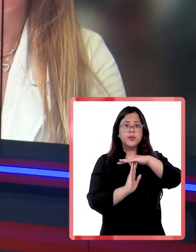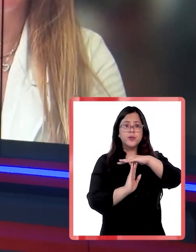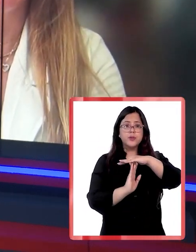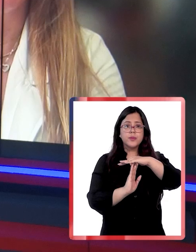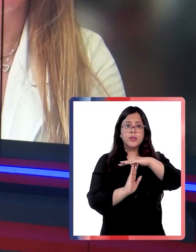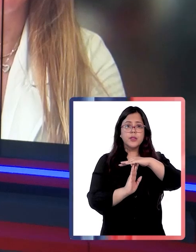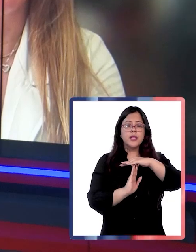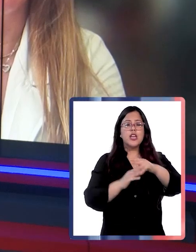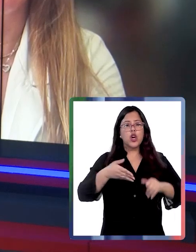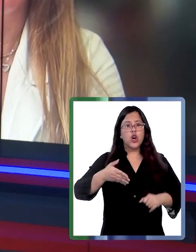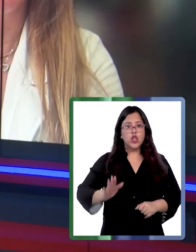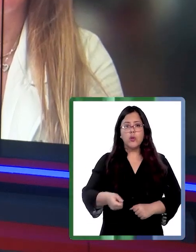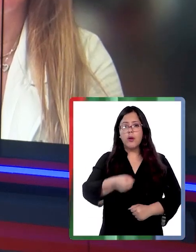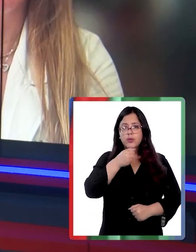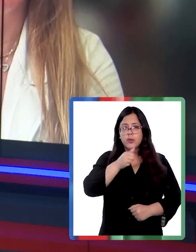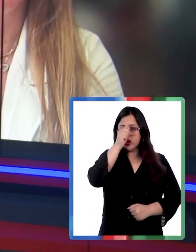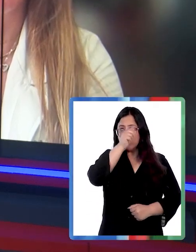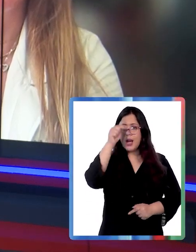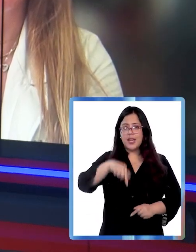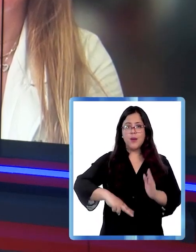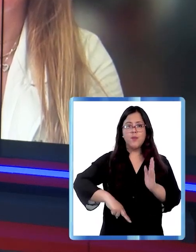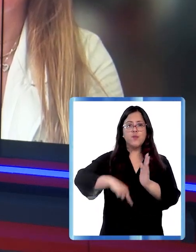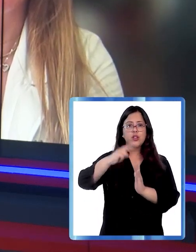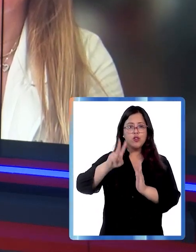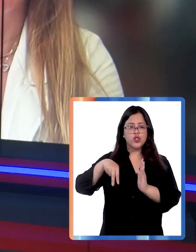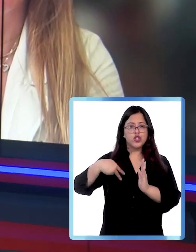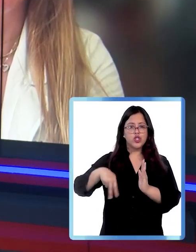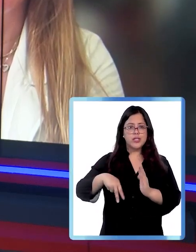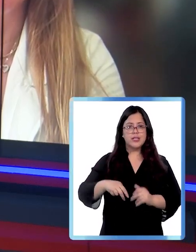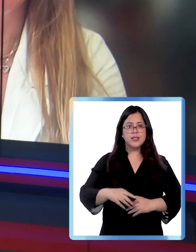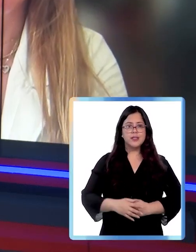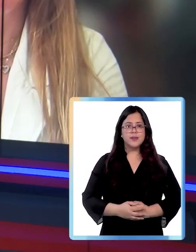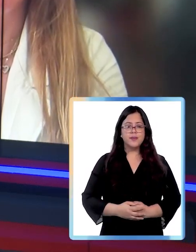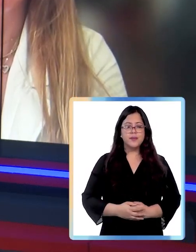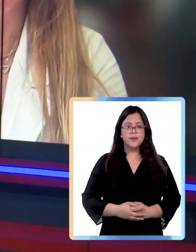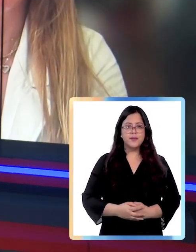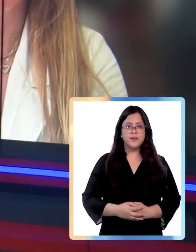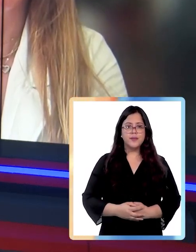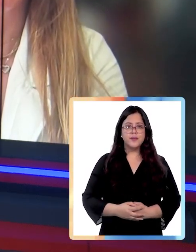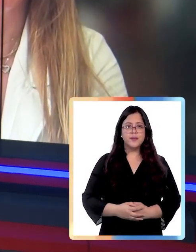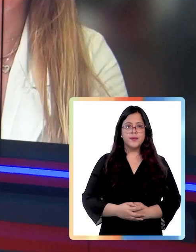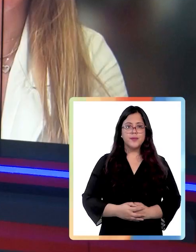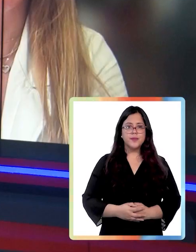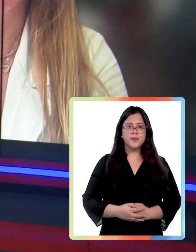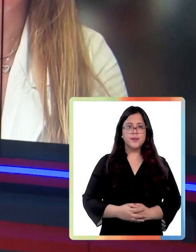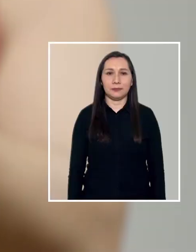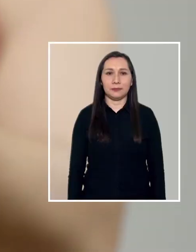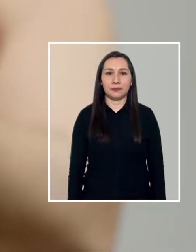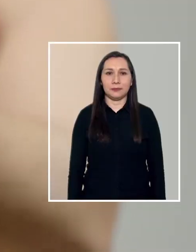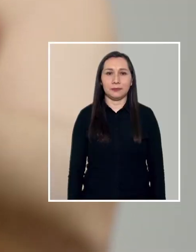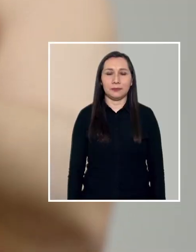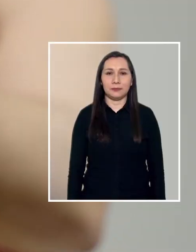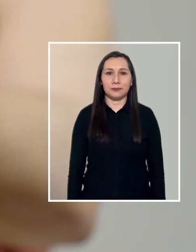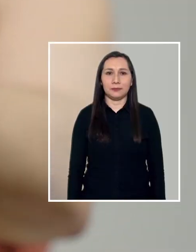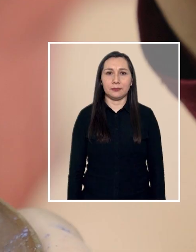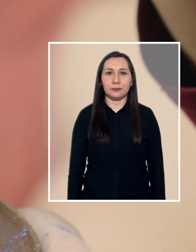un pequeño corte comercial y ya seguimos con la entrevista del domingo aquí en Portavoz Noticias.